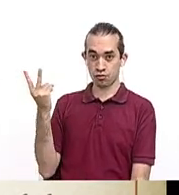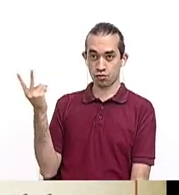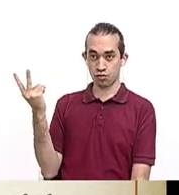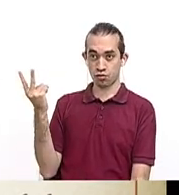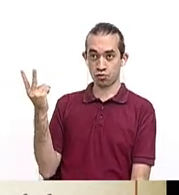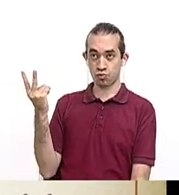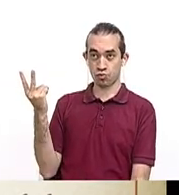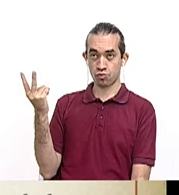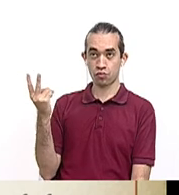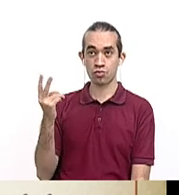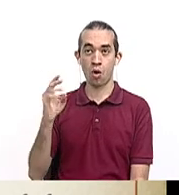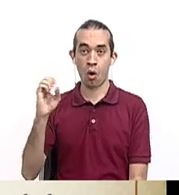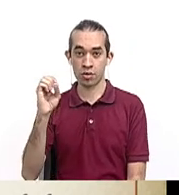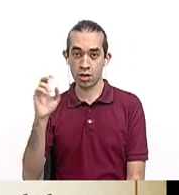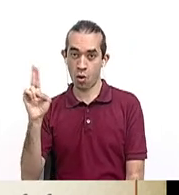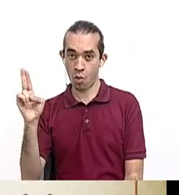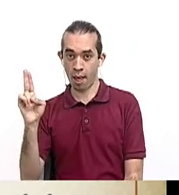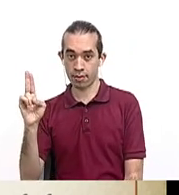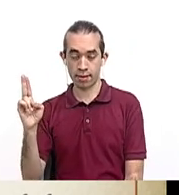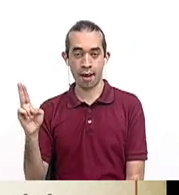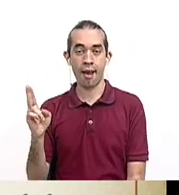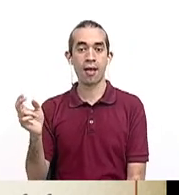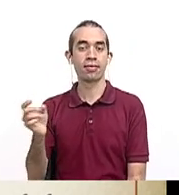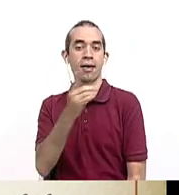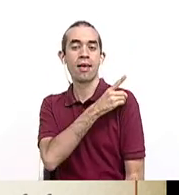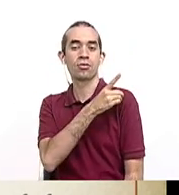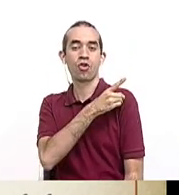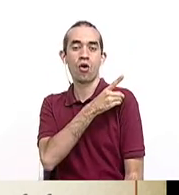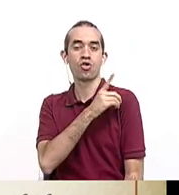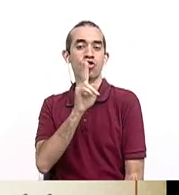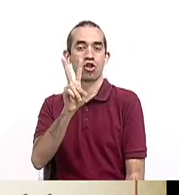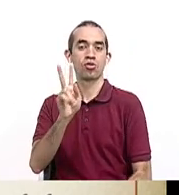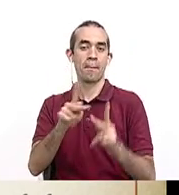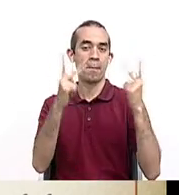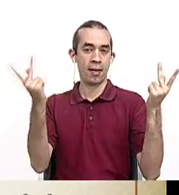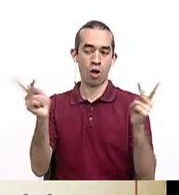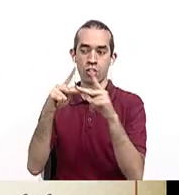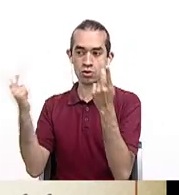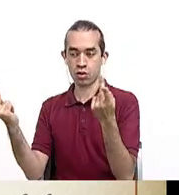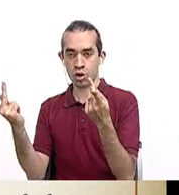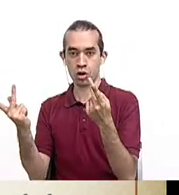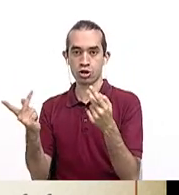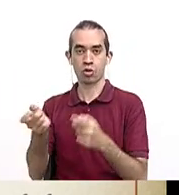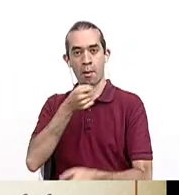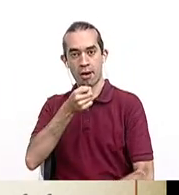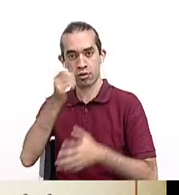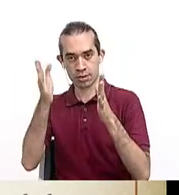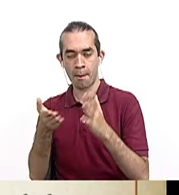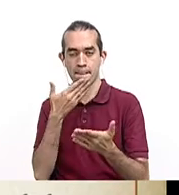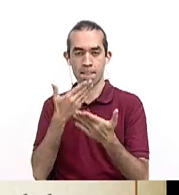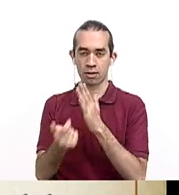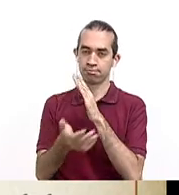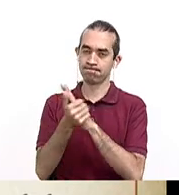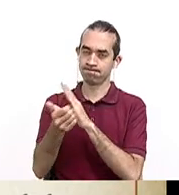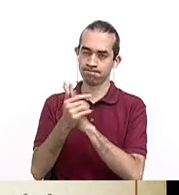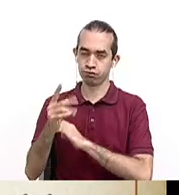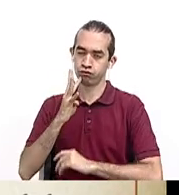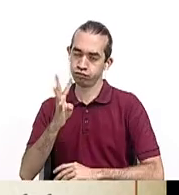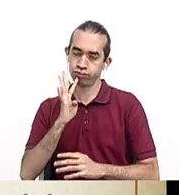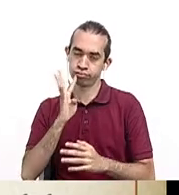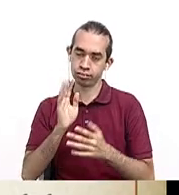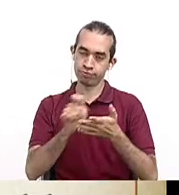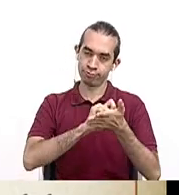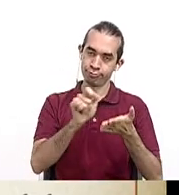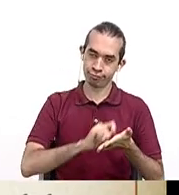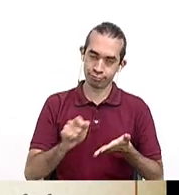periodista director de dos medios de comunicación y que por tanto tenía no sólo un buen manejo de la palabra sino también de la pluma y tenía